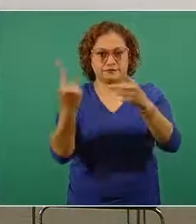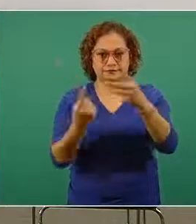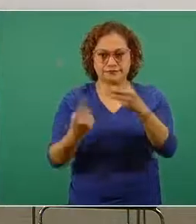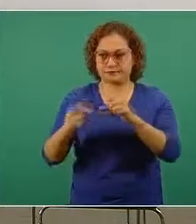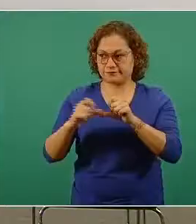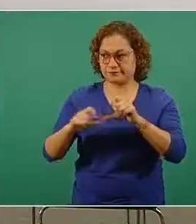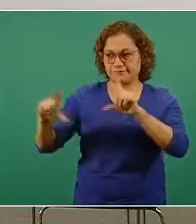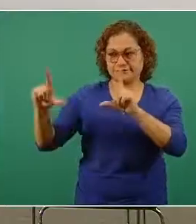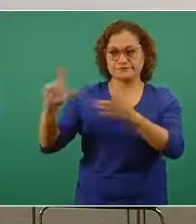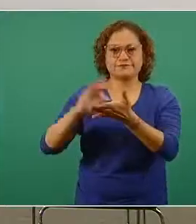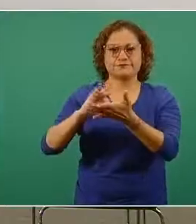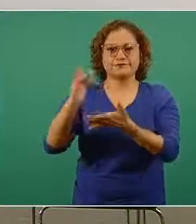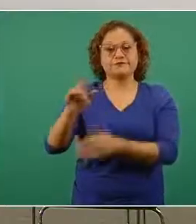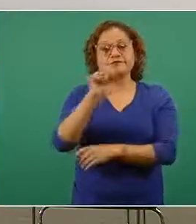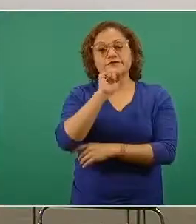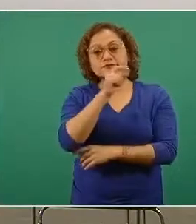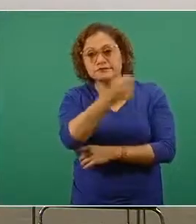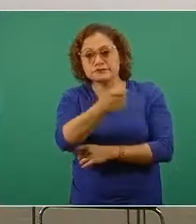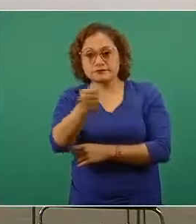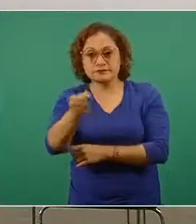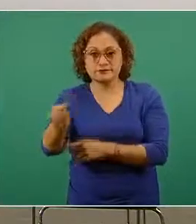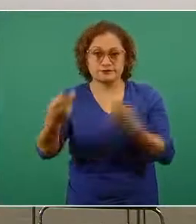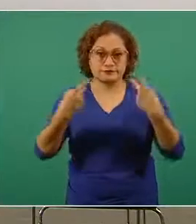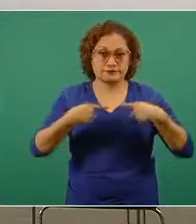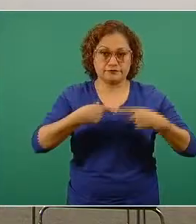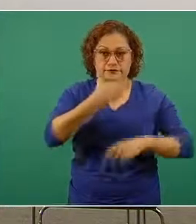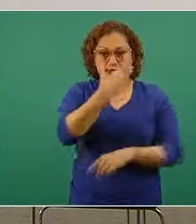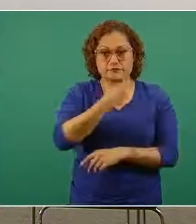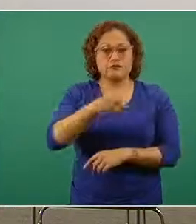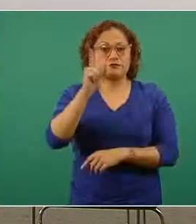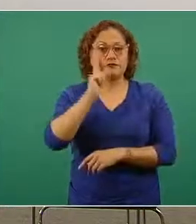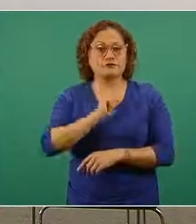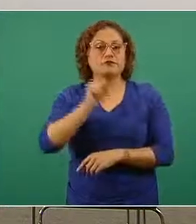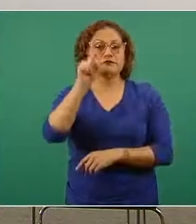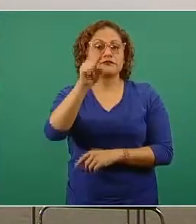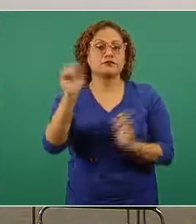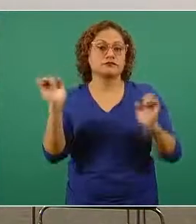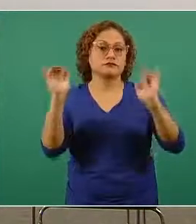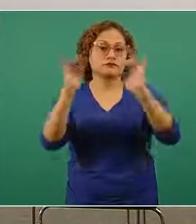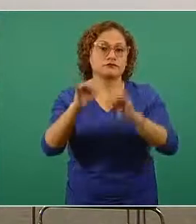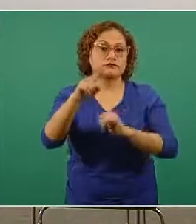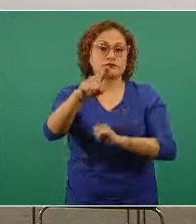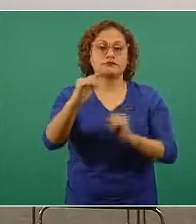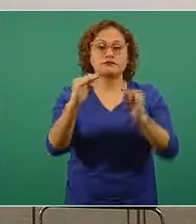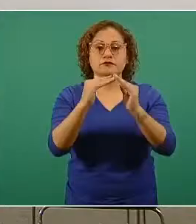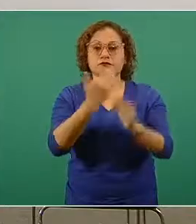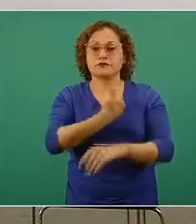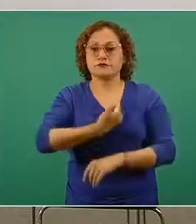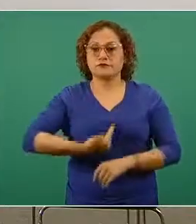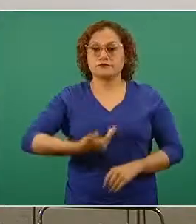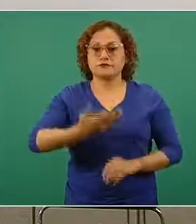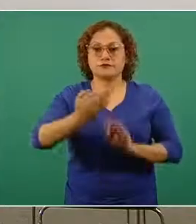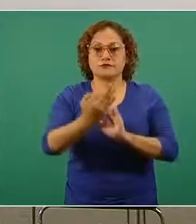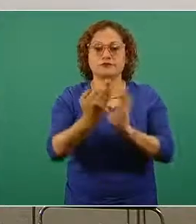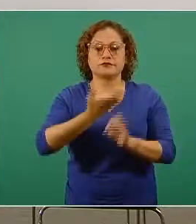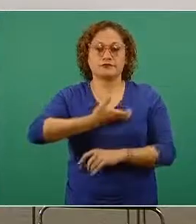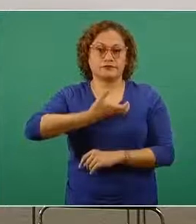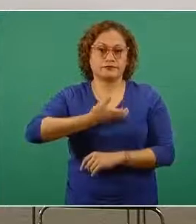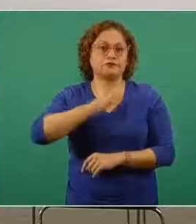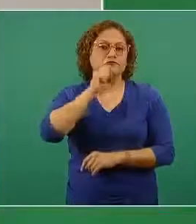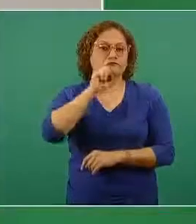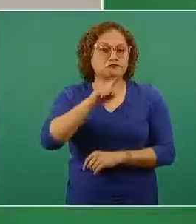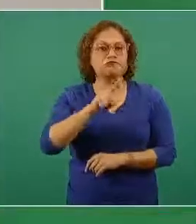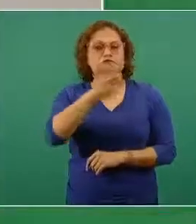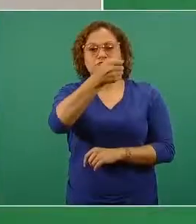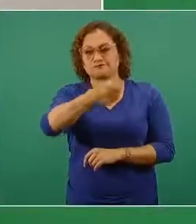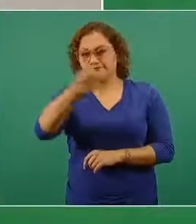también a las y los periodistas que están en este momento ahí en el Salón Tesorería de Palacio Nacional. Y un saludo, obviamente, también a todas las